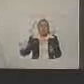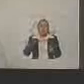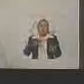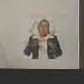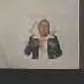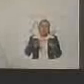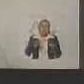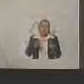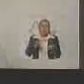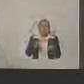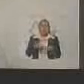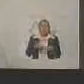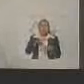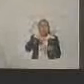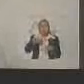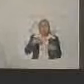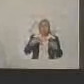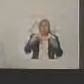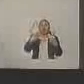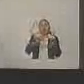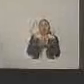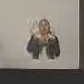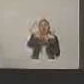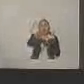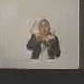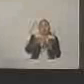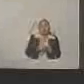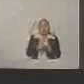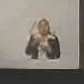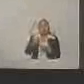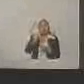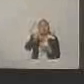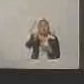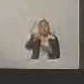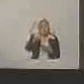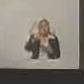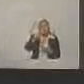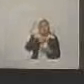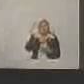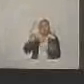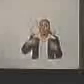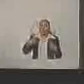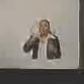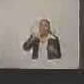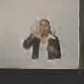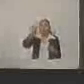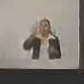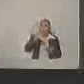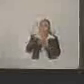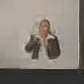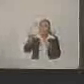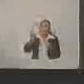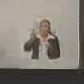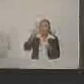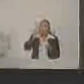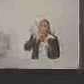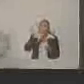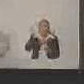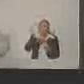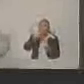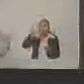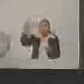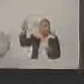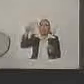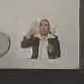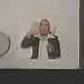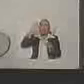premiado. Y a ti, vecino, vecina, te digo que puedes hablar en voz alta, que no hay que esconder nada de lo que puedas